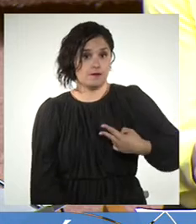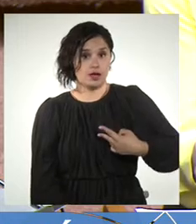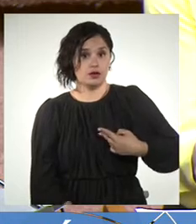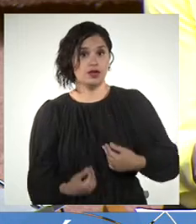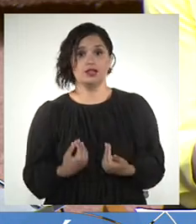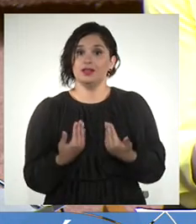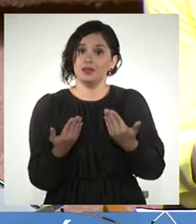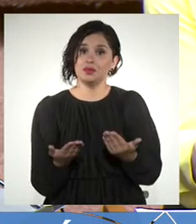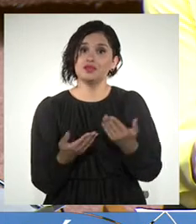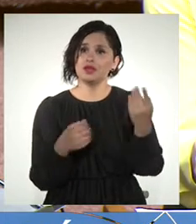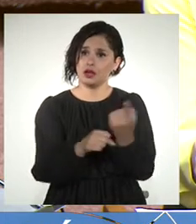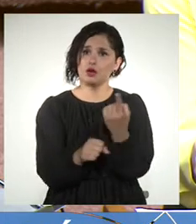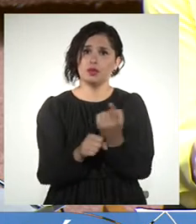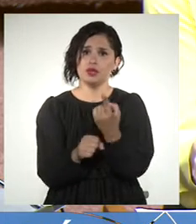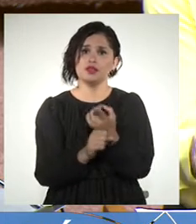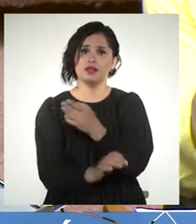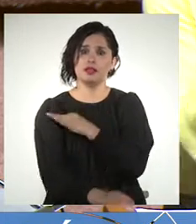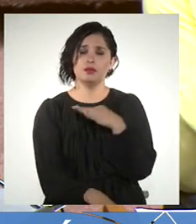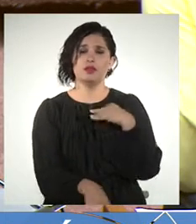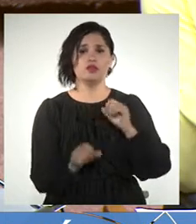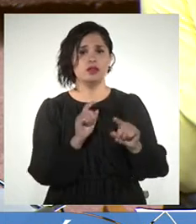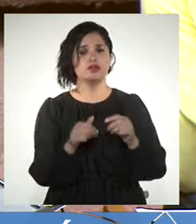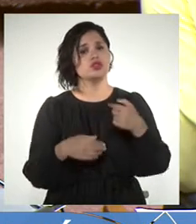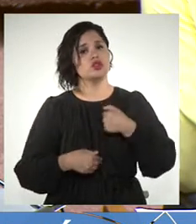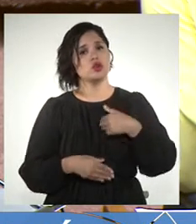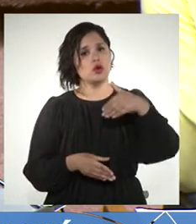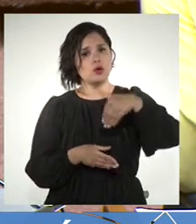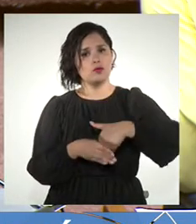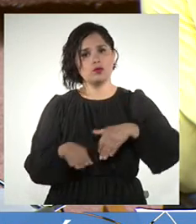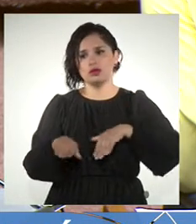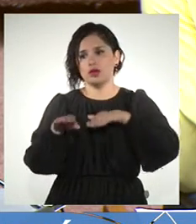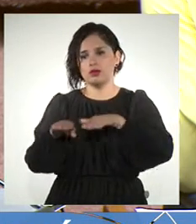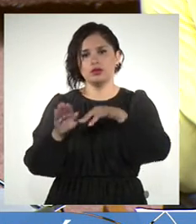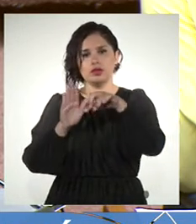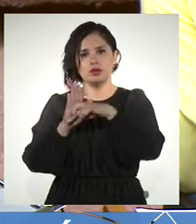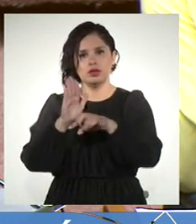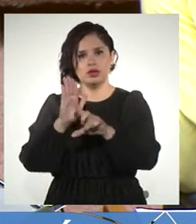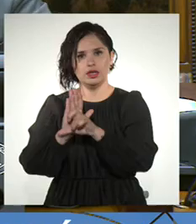que ha tenido el ministro de Defensa, voto a favor de este proyecto.